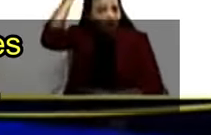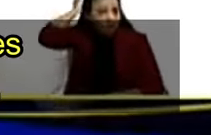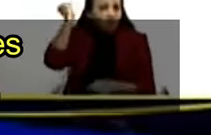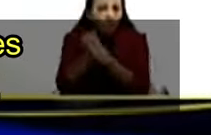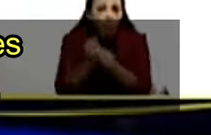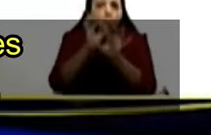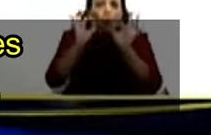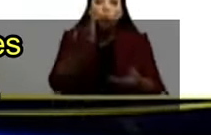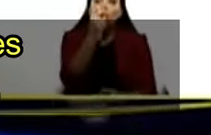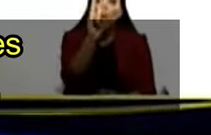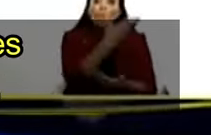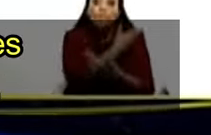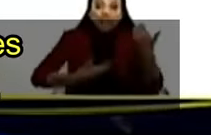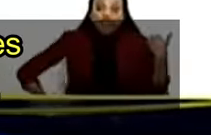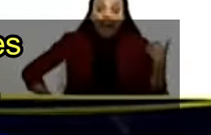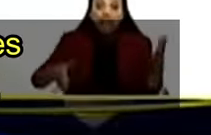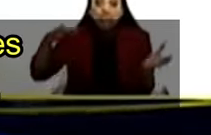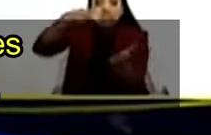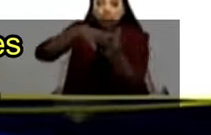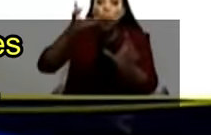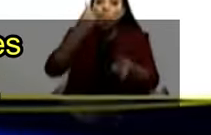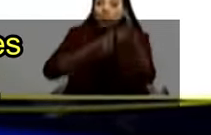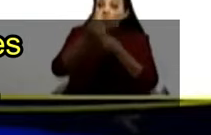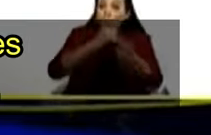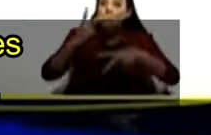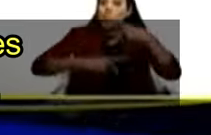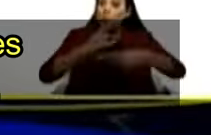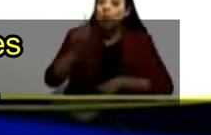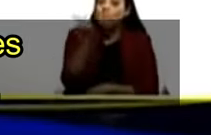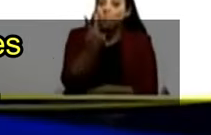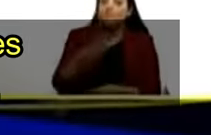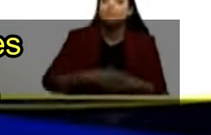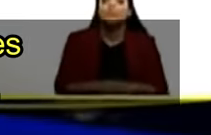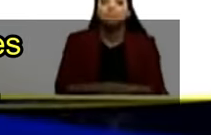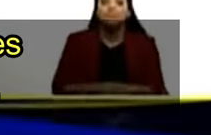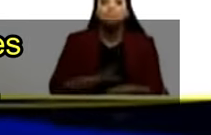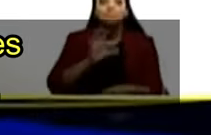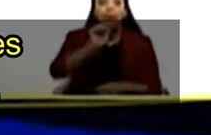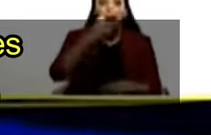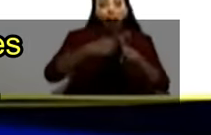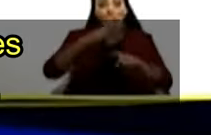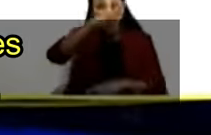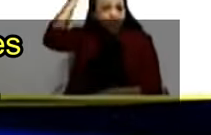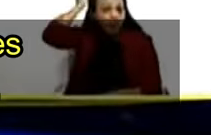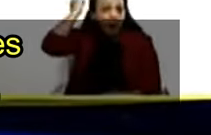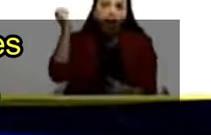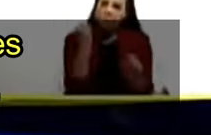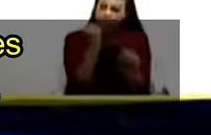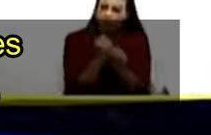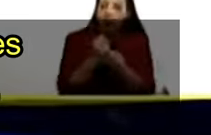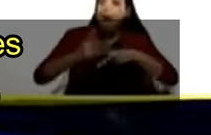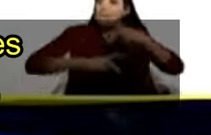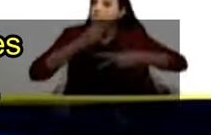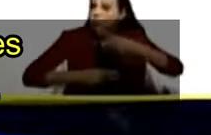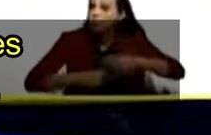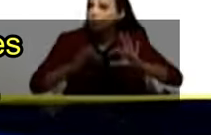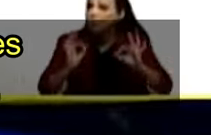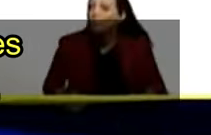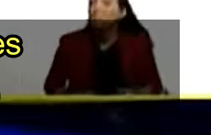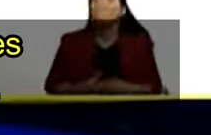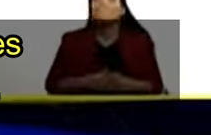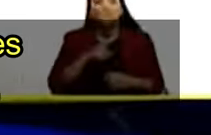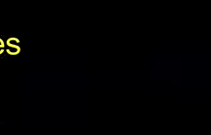Nuevo presidente del Centro de Inversiones Productivas de Venezuela. Al trabajo, a la producción.